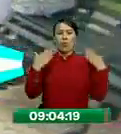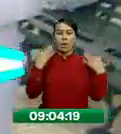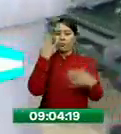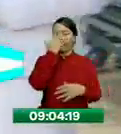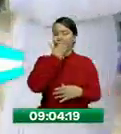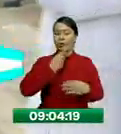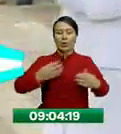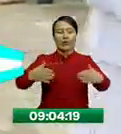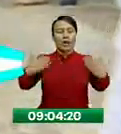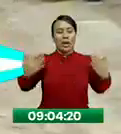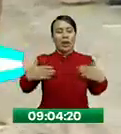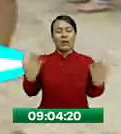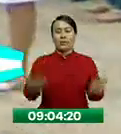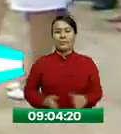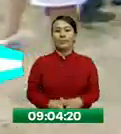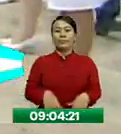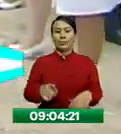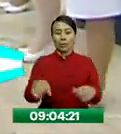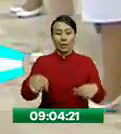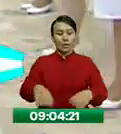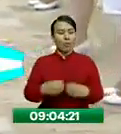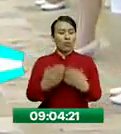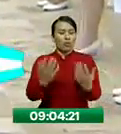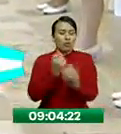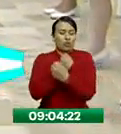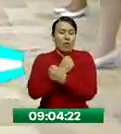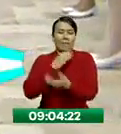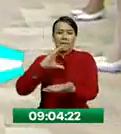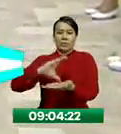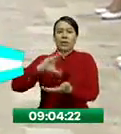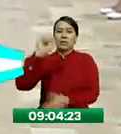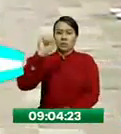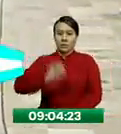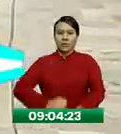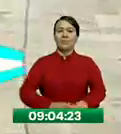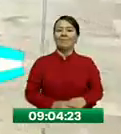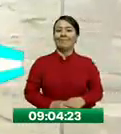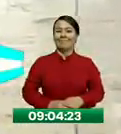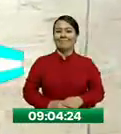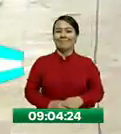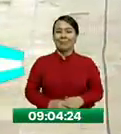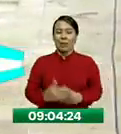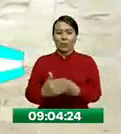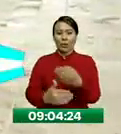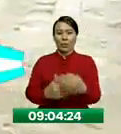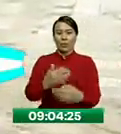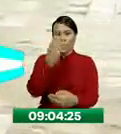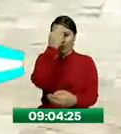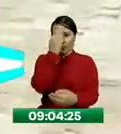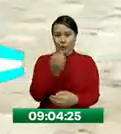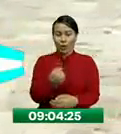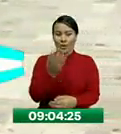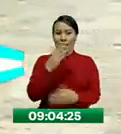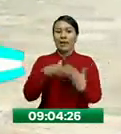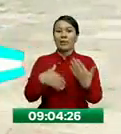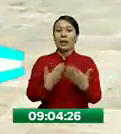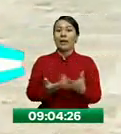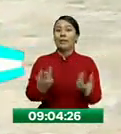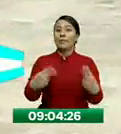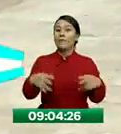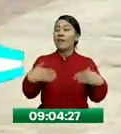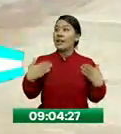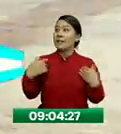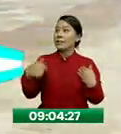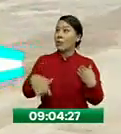también es guayaquileño? Sí. Es bastante esta ciudad. Claro. Listo, vamos a ver si avanzamos un poco más. Buenos días, también orgullosa de vivir en